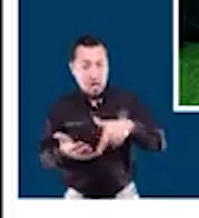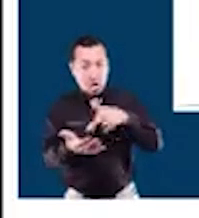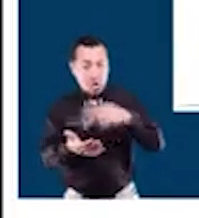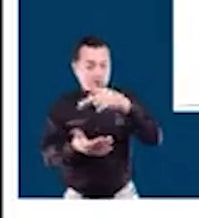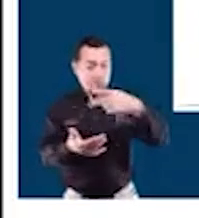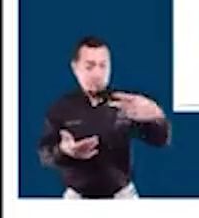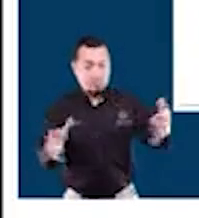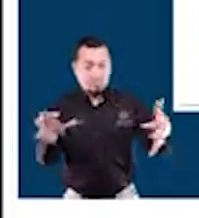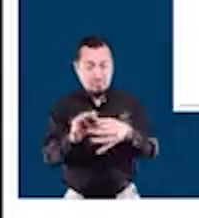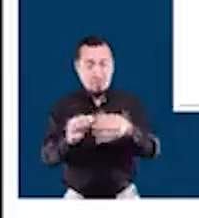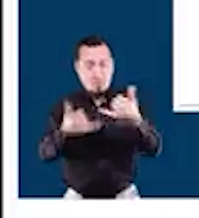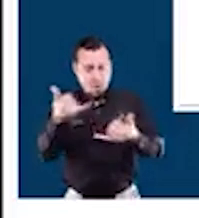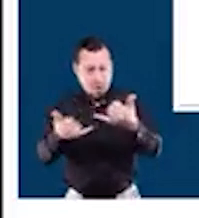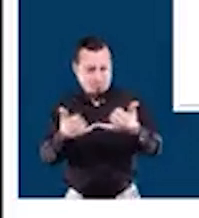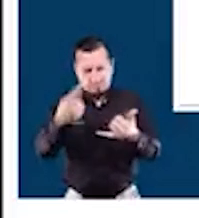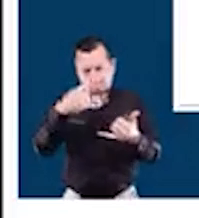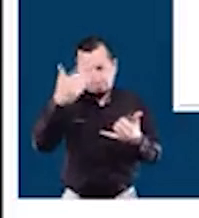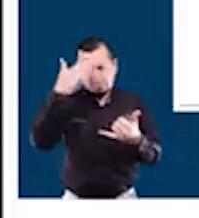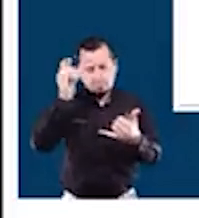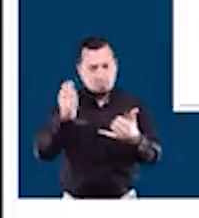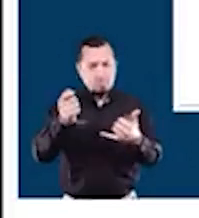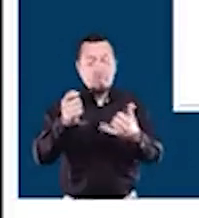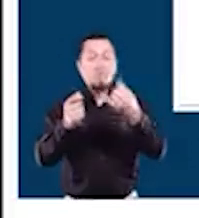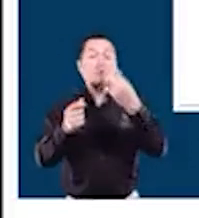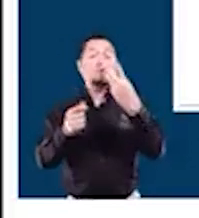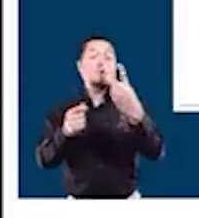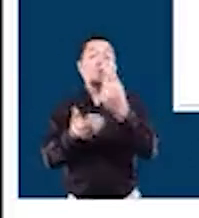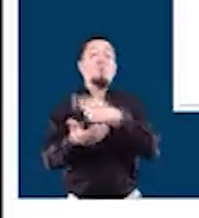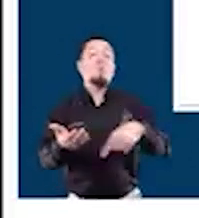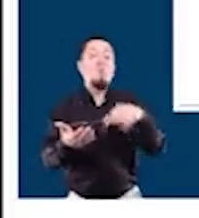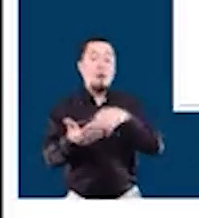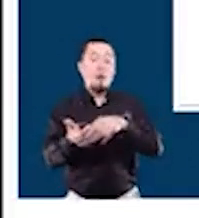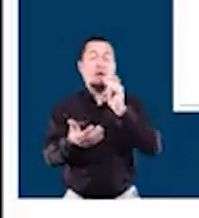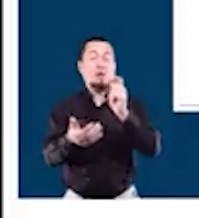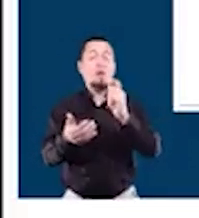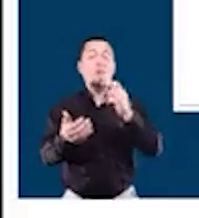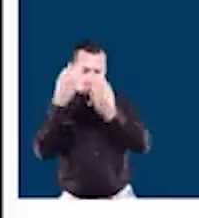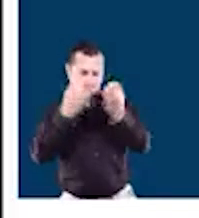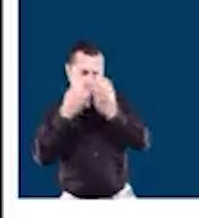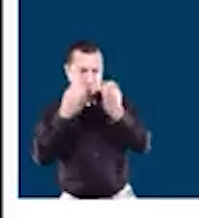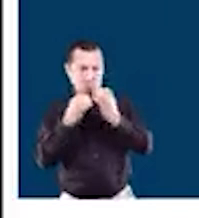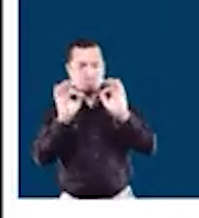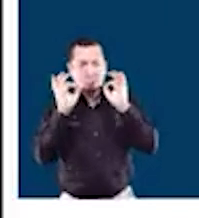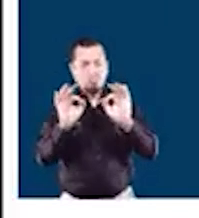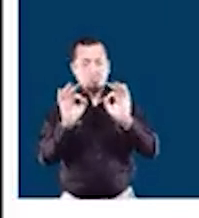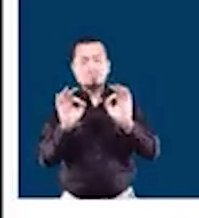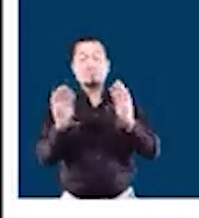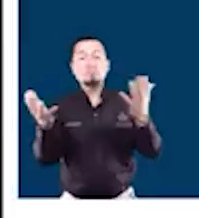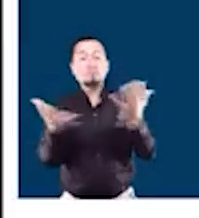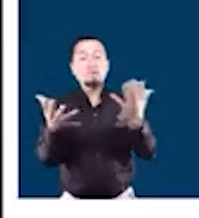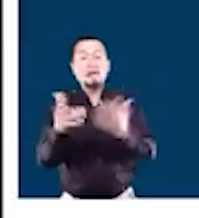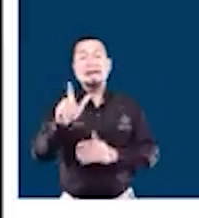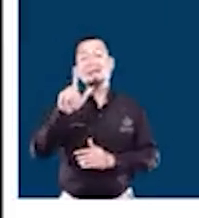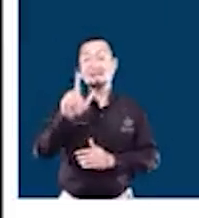45. El titular del CODE, Fernando Ortega, explicó que se realizaron algunos cambios y ajustes en las reglas con la intención de evitar que los famosos mercenarios